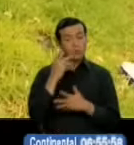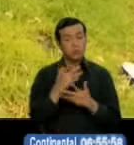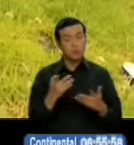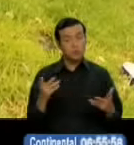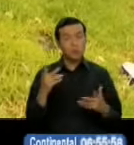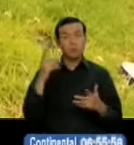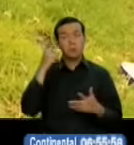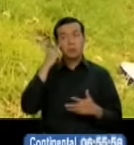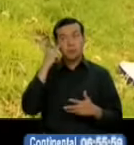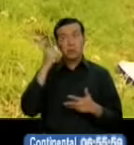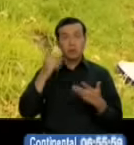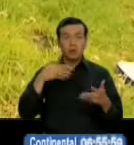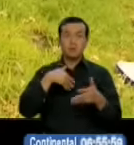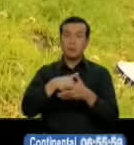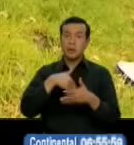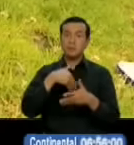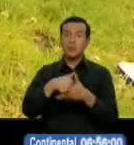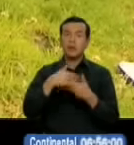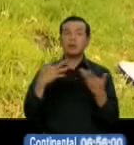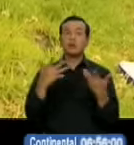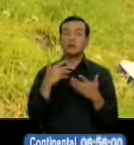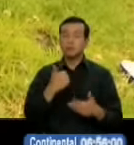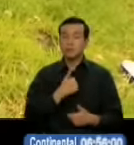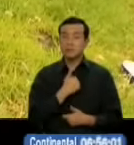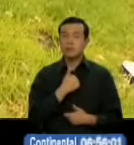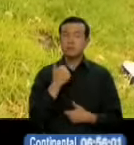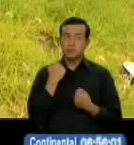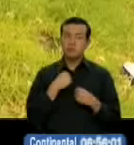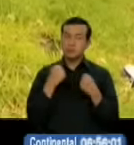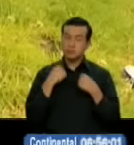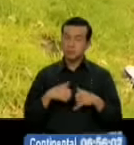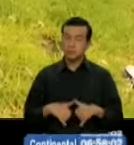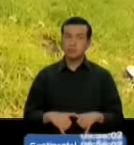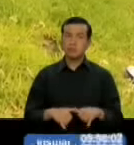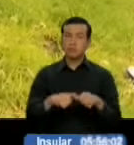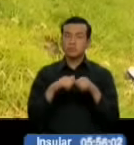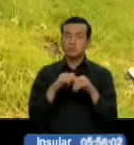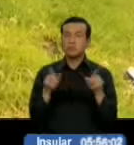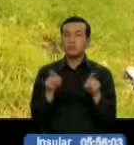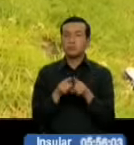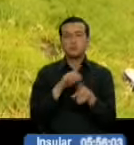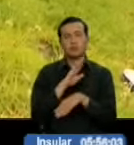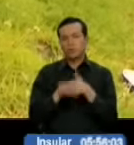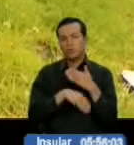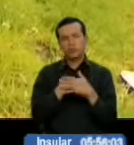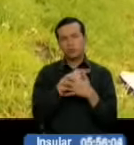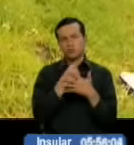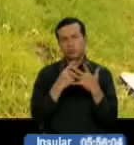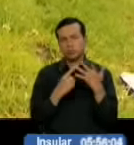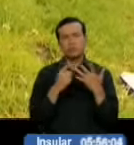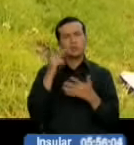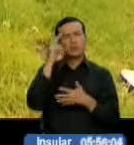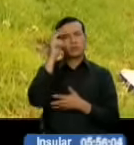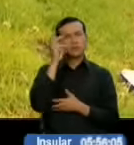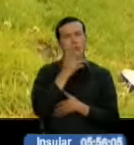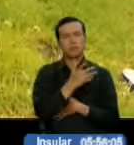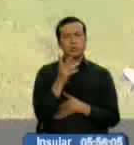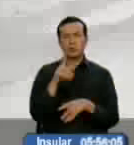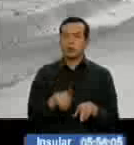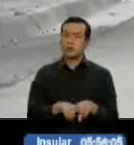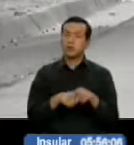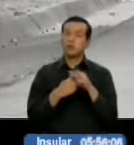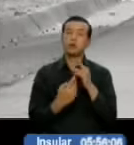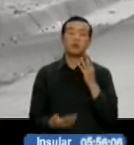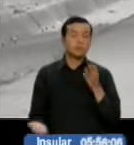nos pone todas esas trabas para que nosotros seguir adelante. Y eso es como en todo, ¿no? Creo que empezar de